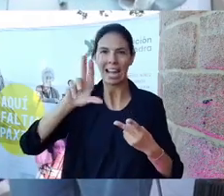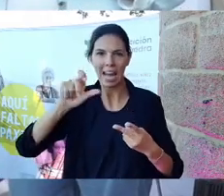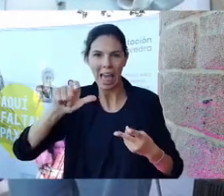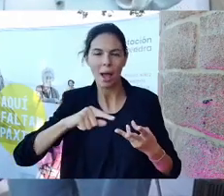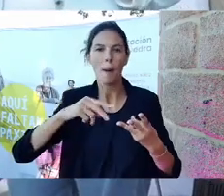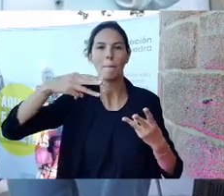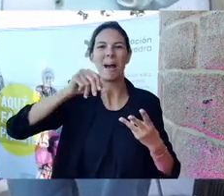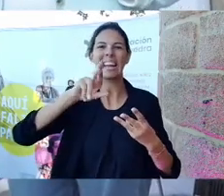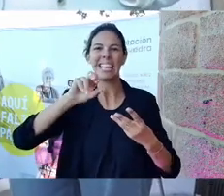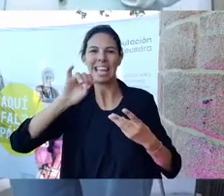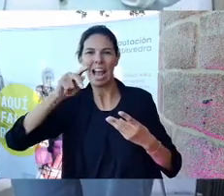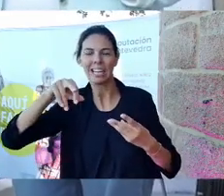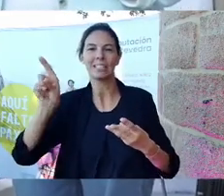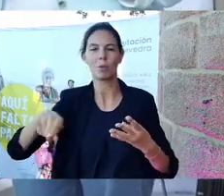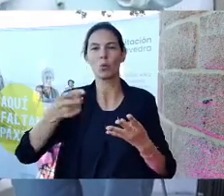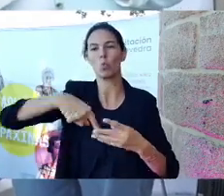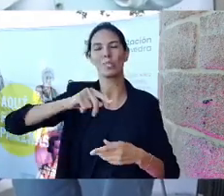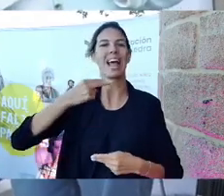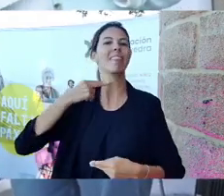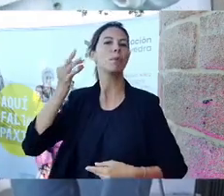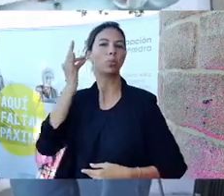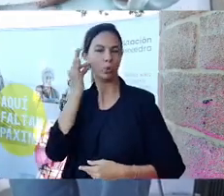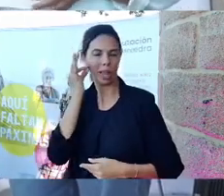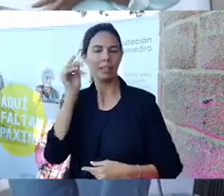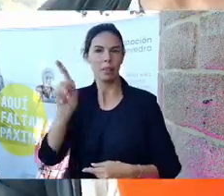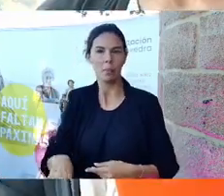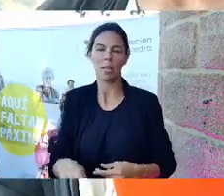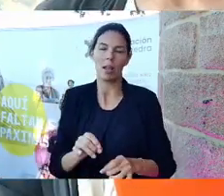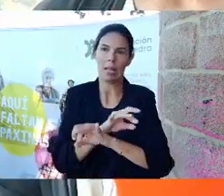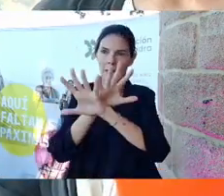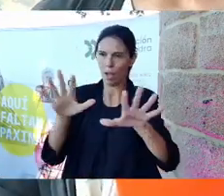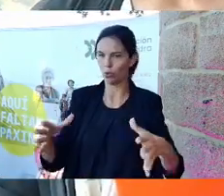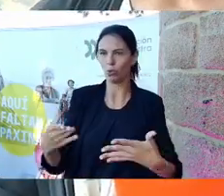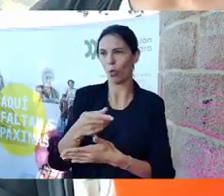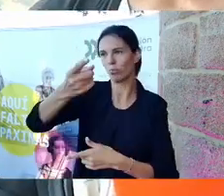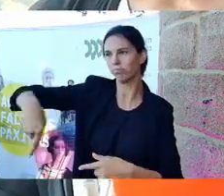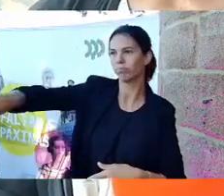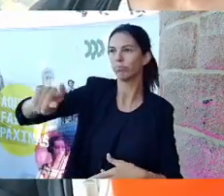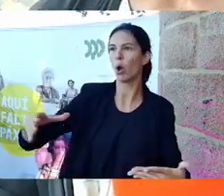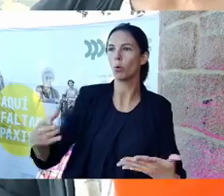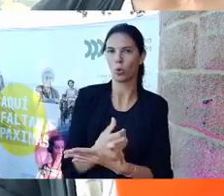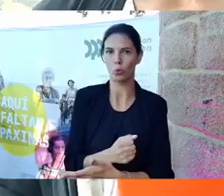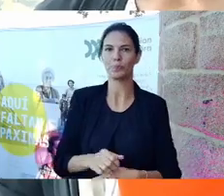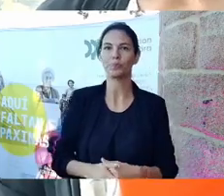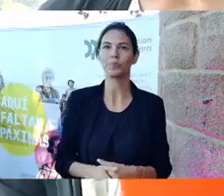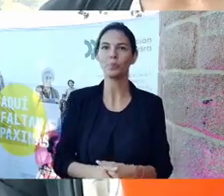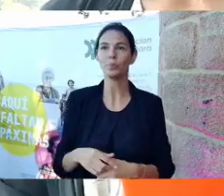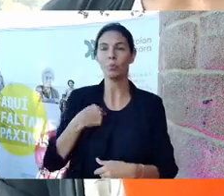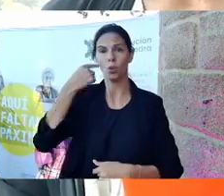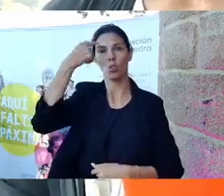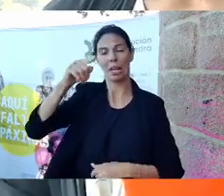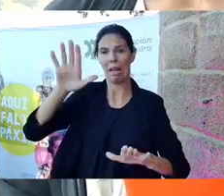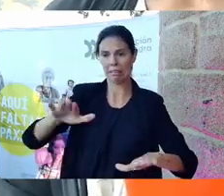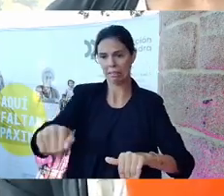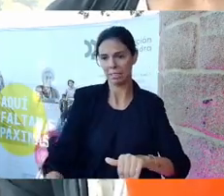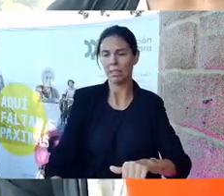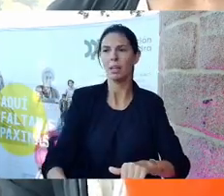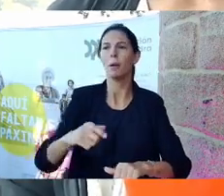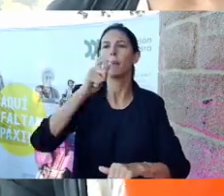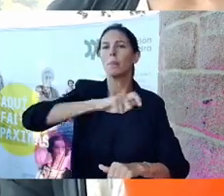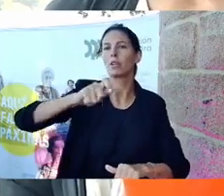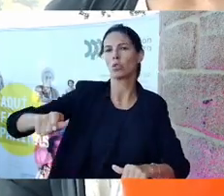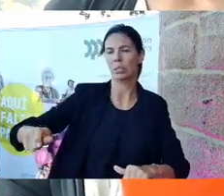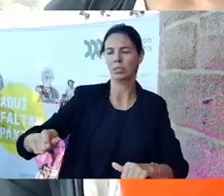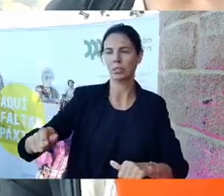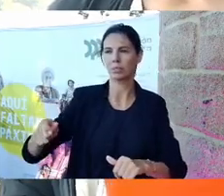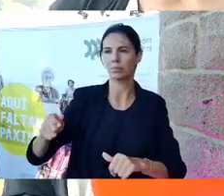con Marián, con a nosa deputada Sandra Bastos e, por suposto, con todos vos, non? Sei que aquí, ademais